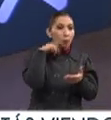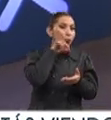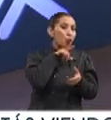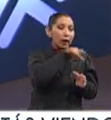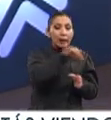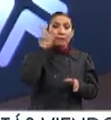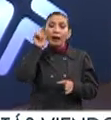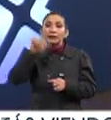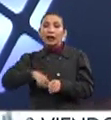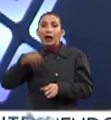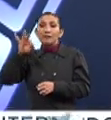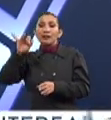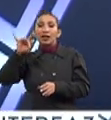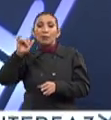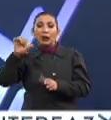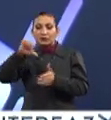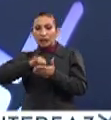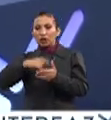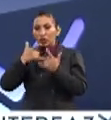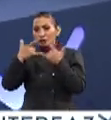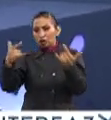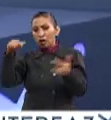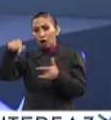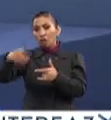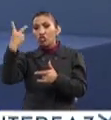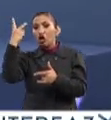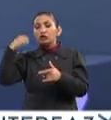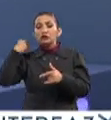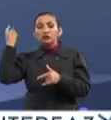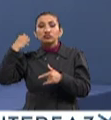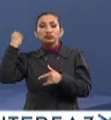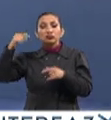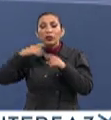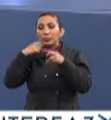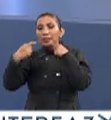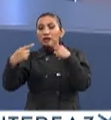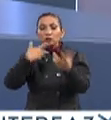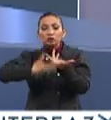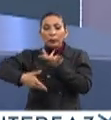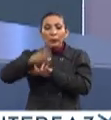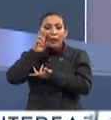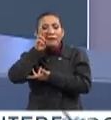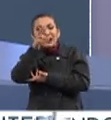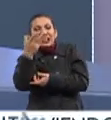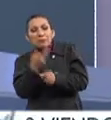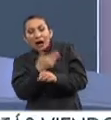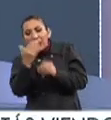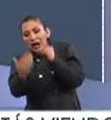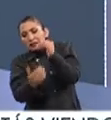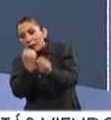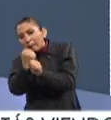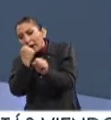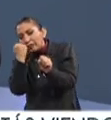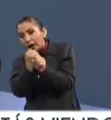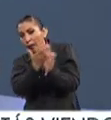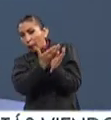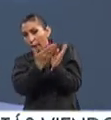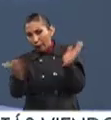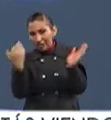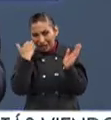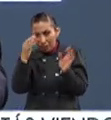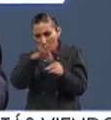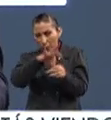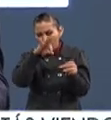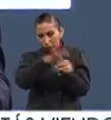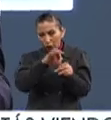Mujer, y mañana en el Fideicomiso del Centro Histórico. Haremos dos foros de discusión justamente para revisar cuáles fueron esas prácticas que durante la jornada